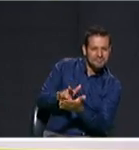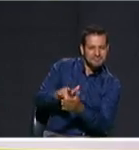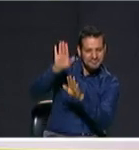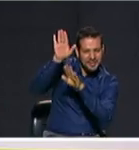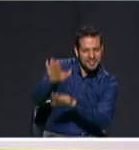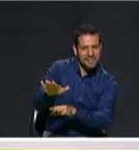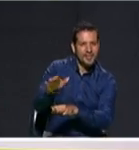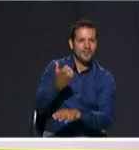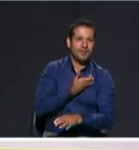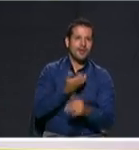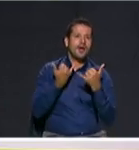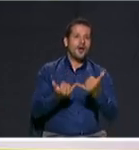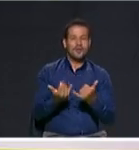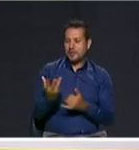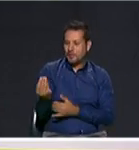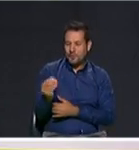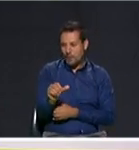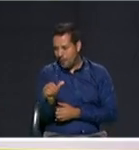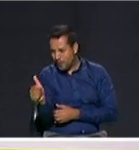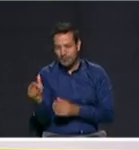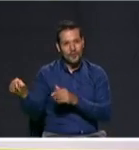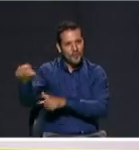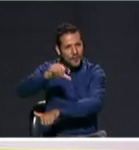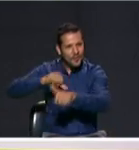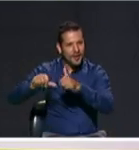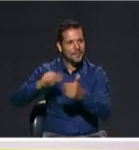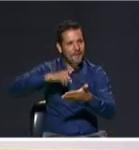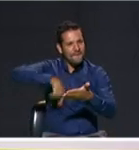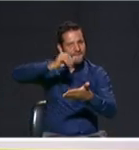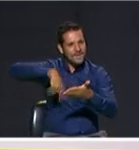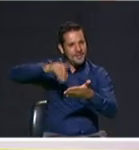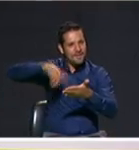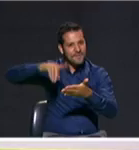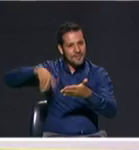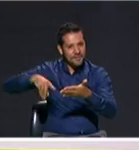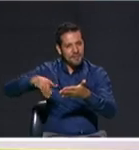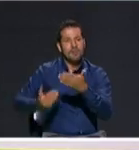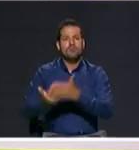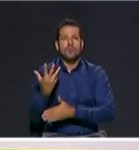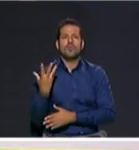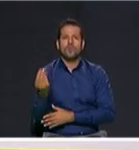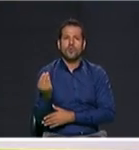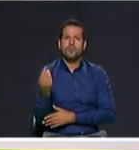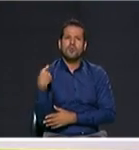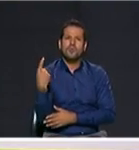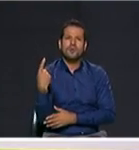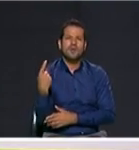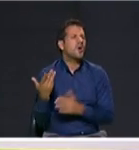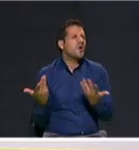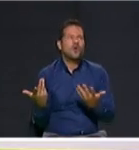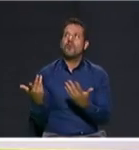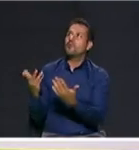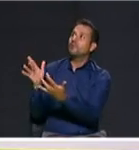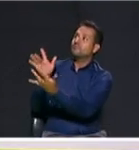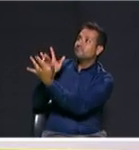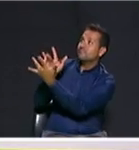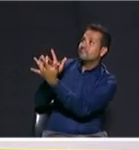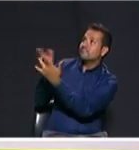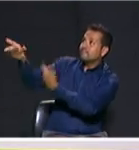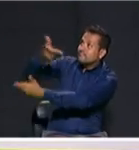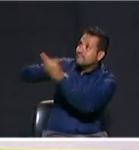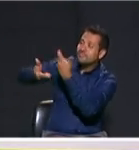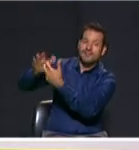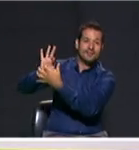hace por el movimiento por el que usted entonces buscó firmas para para su candidatura como es su relación con el gobierno nacional actual